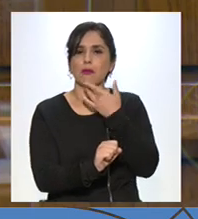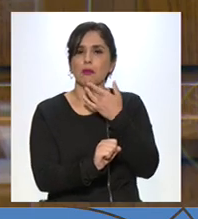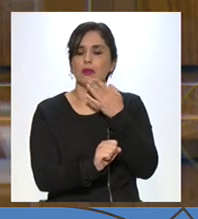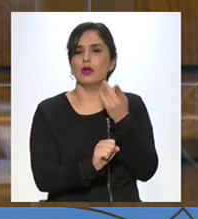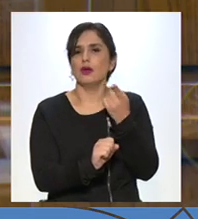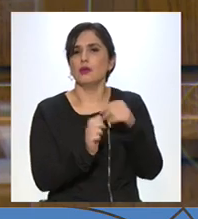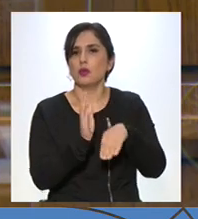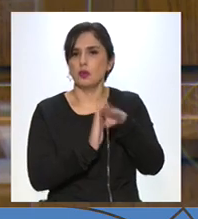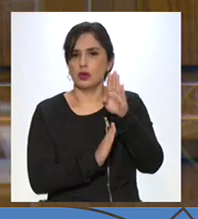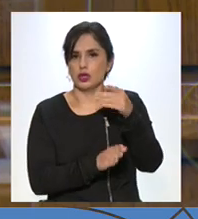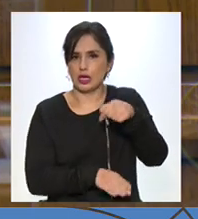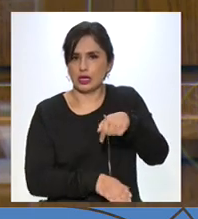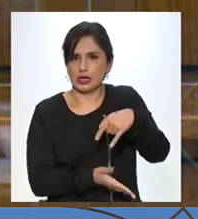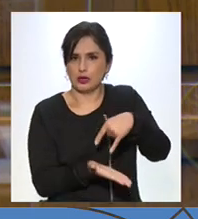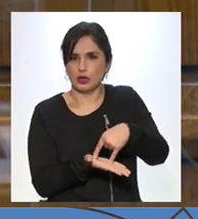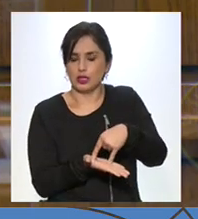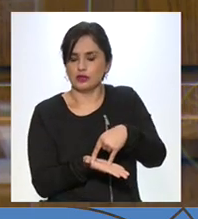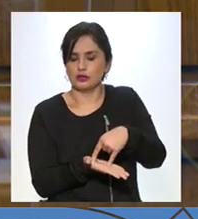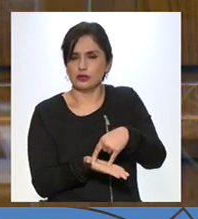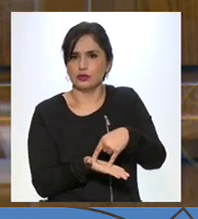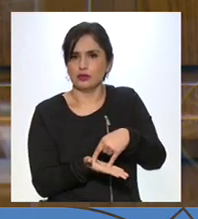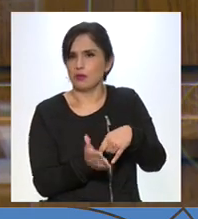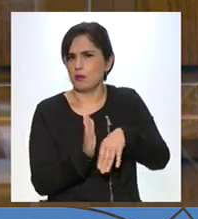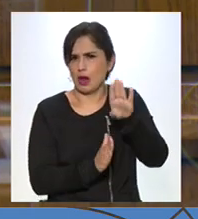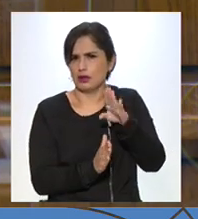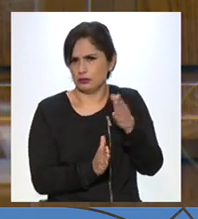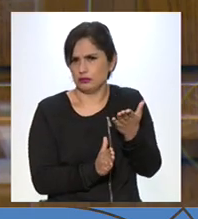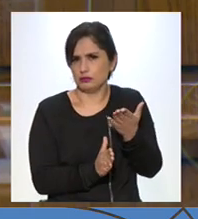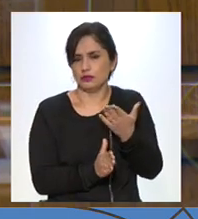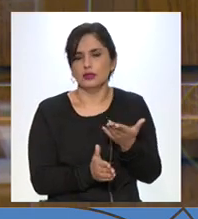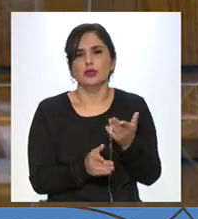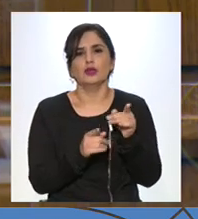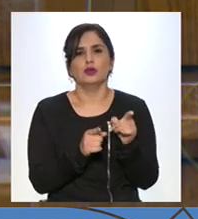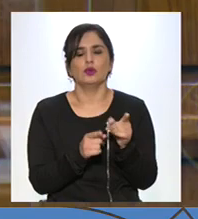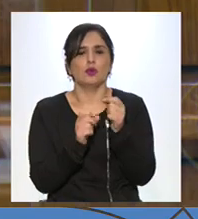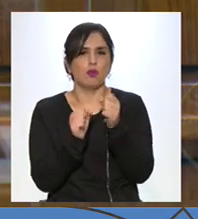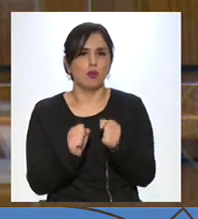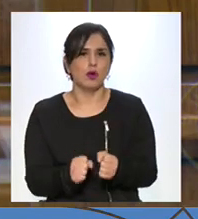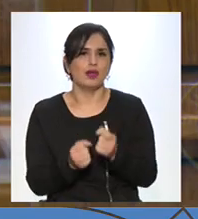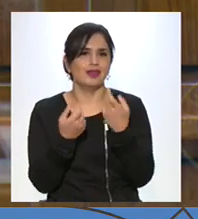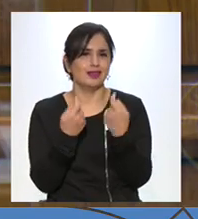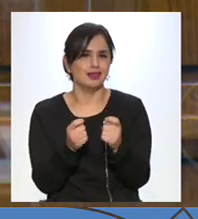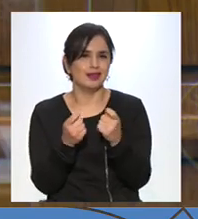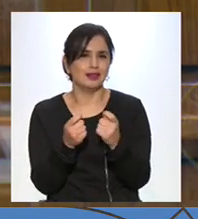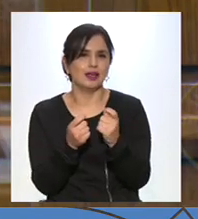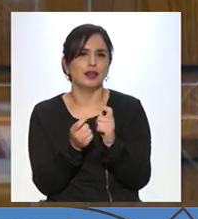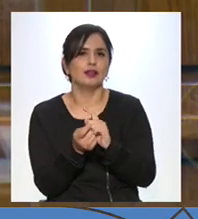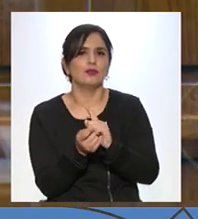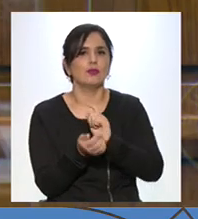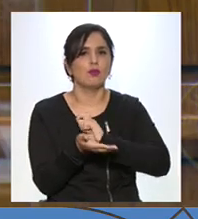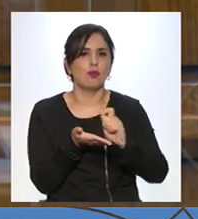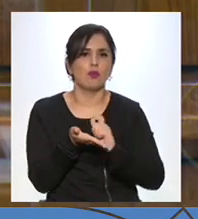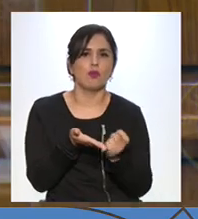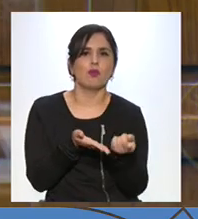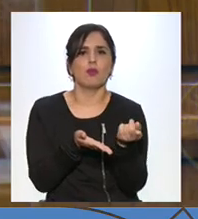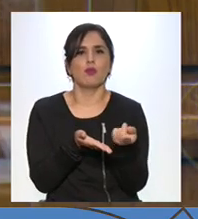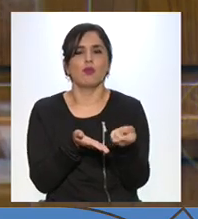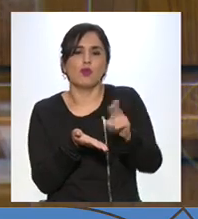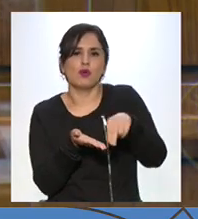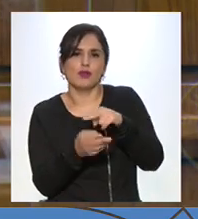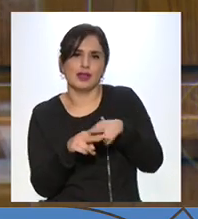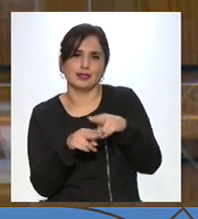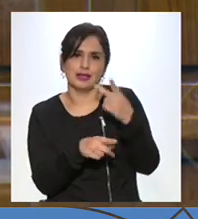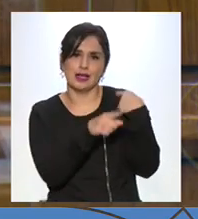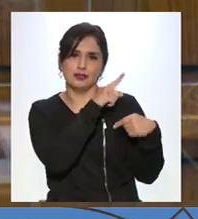mayoría en el Congreso. Entonces, uno puede tratar de rehacer la historia. A mí me hubiera